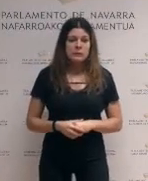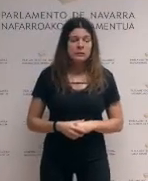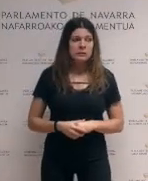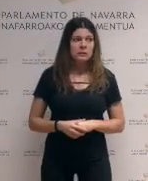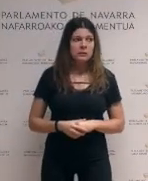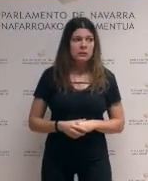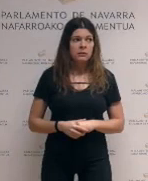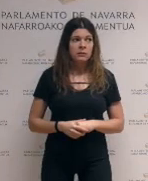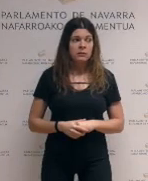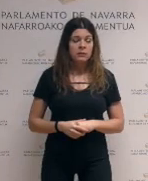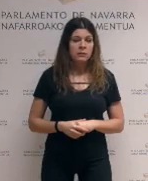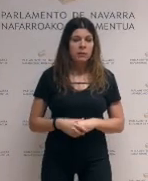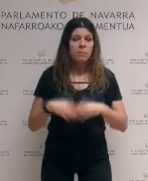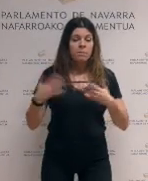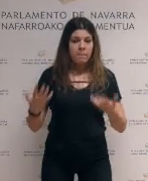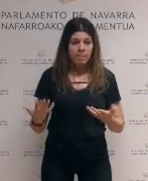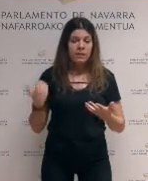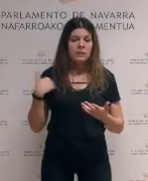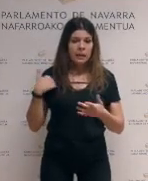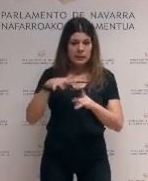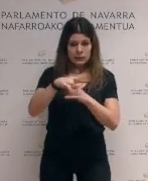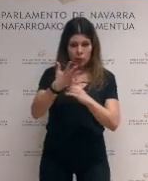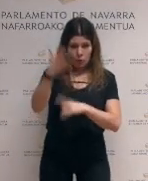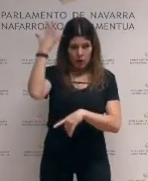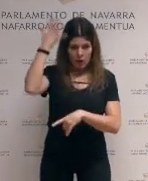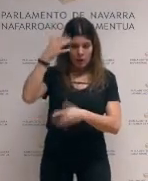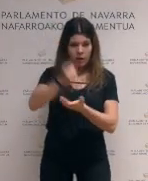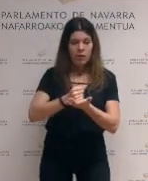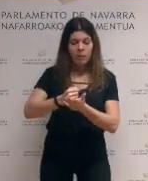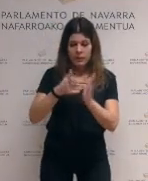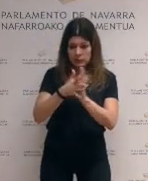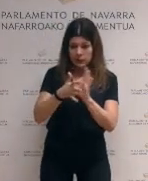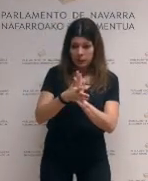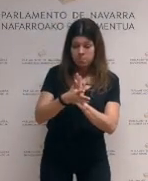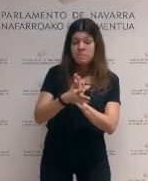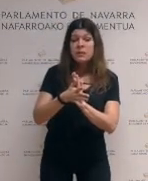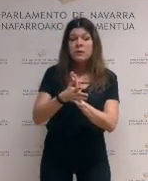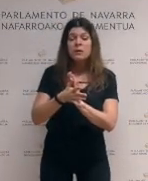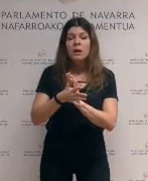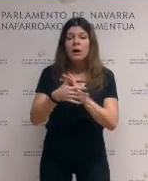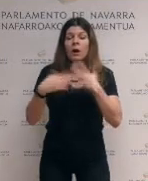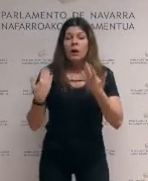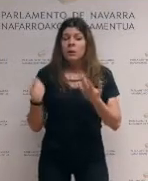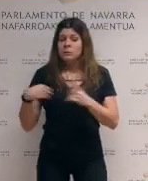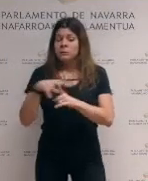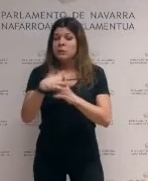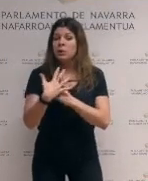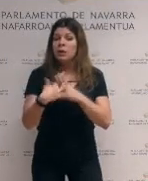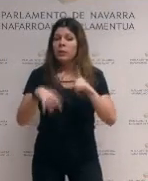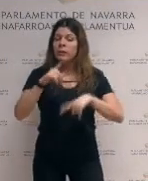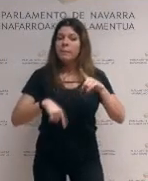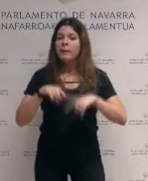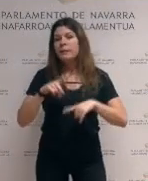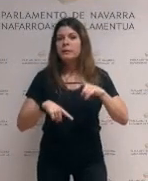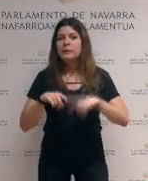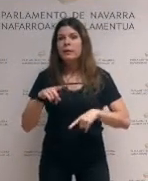resumida expuesto el contexto de la farmacia navarra, este mismo contexto, depende cómo se utilice, depende